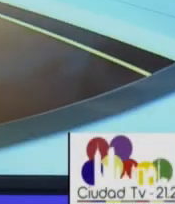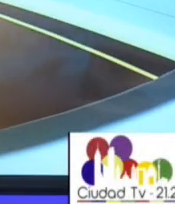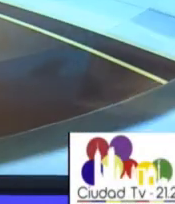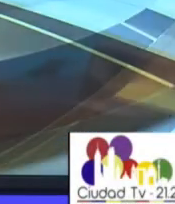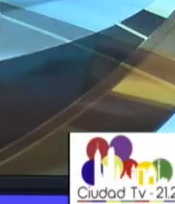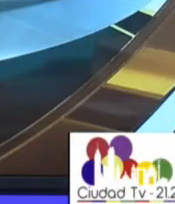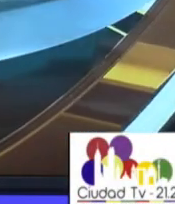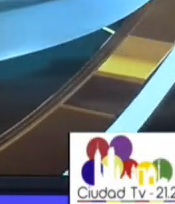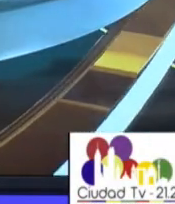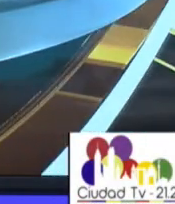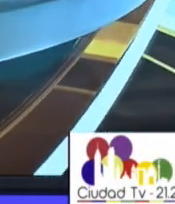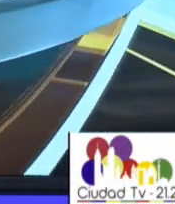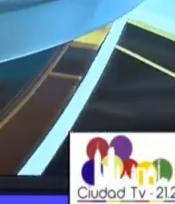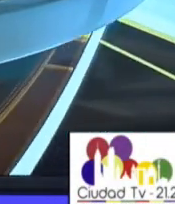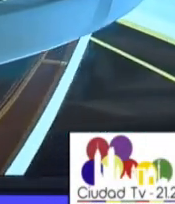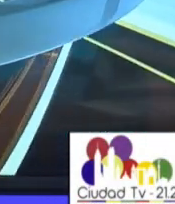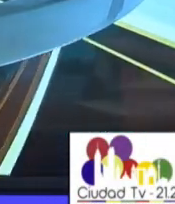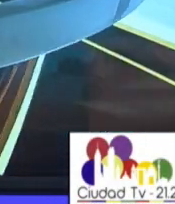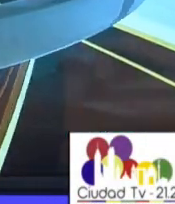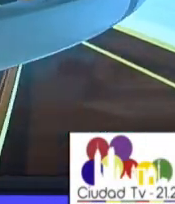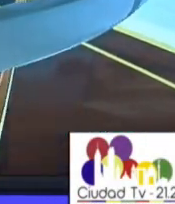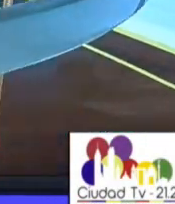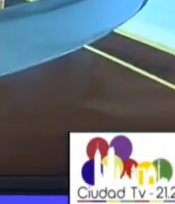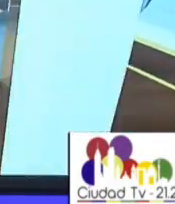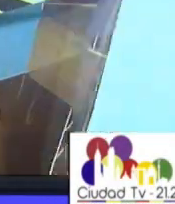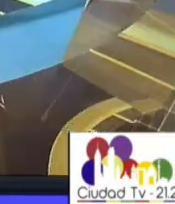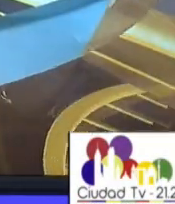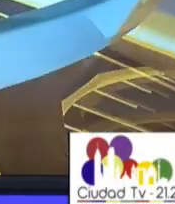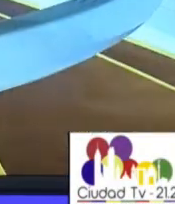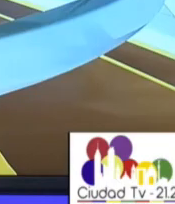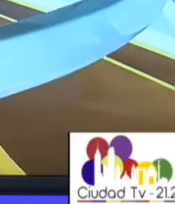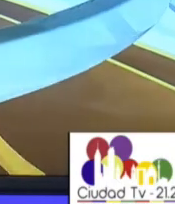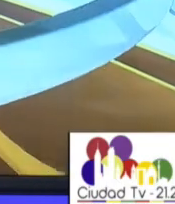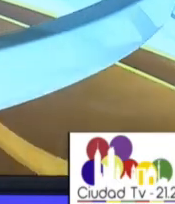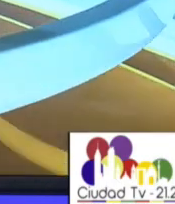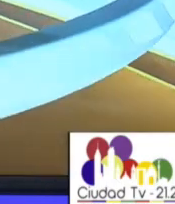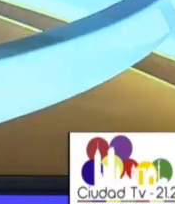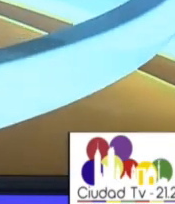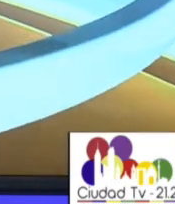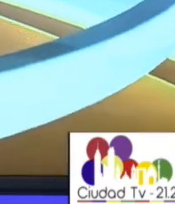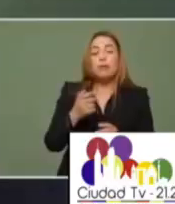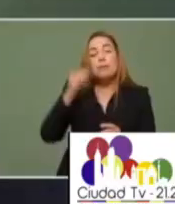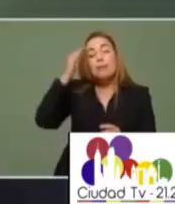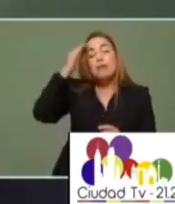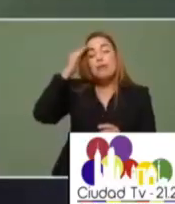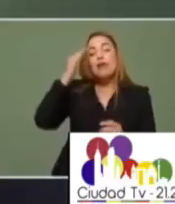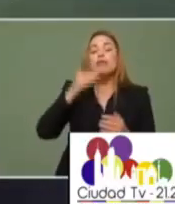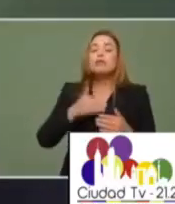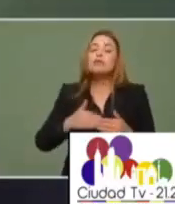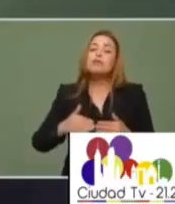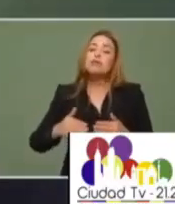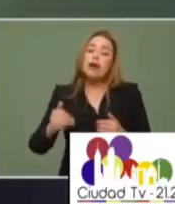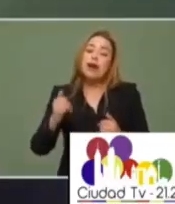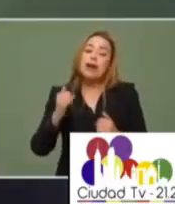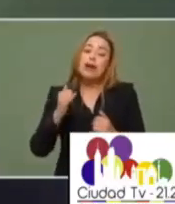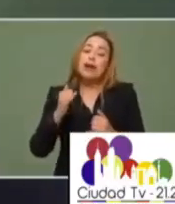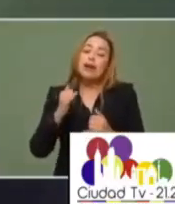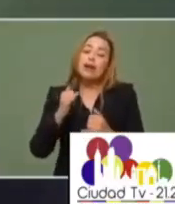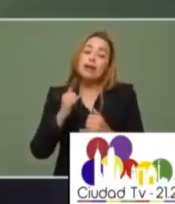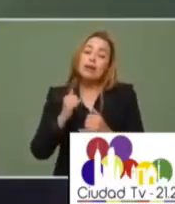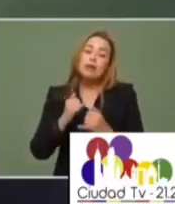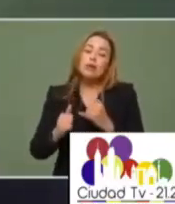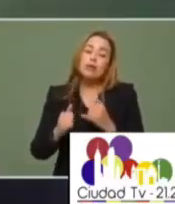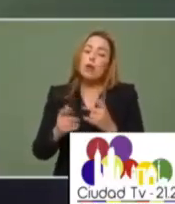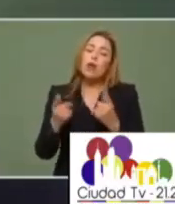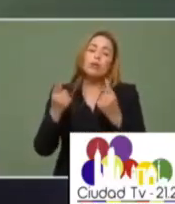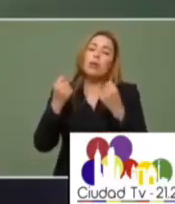Presidente de Consulta Mitofsky, Roy Campos, pues ha explicado que Andrés Manuel López Obrador es el político mejor evaluado en el país